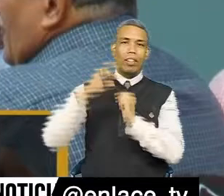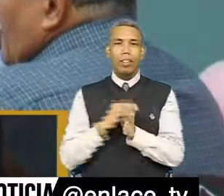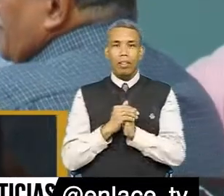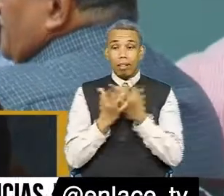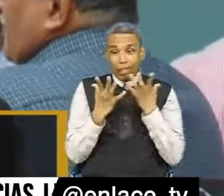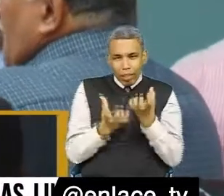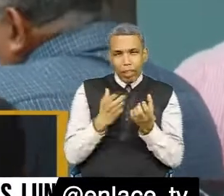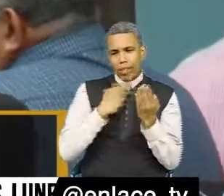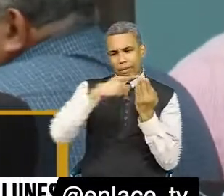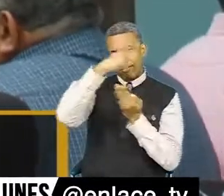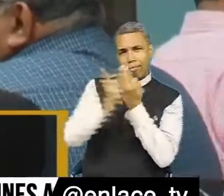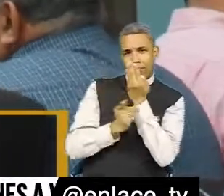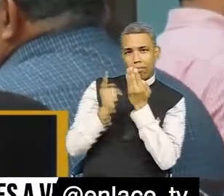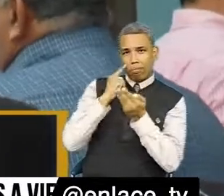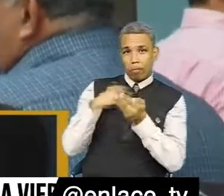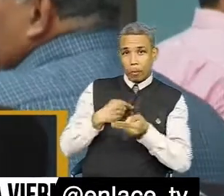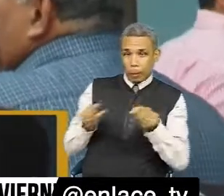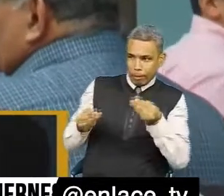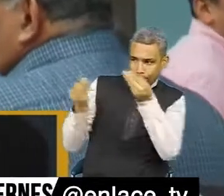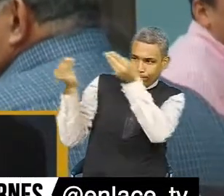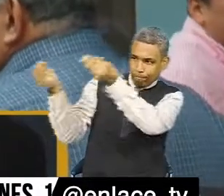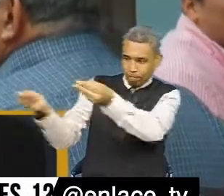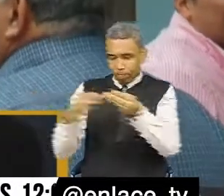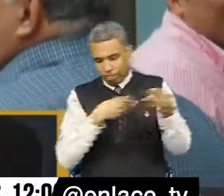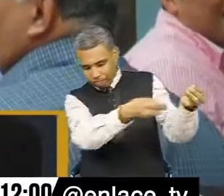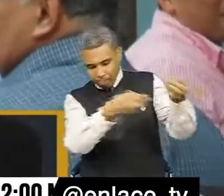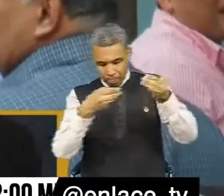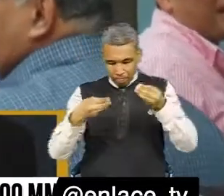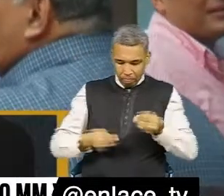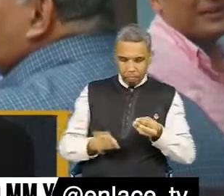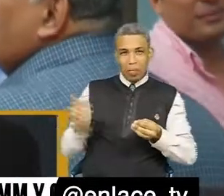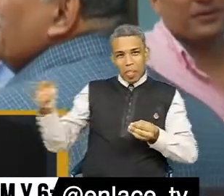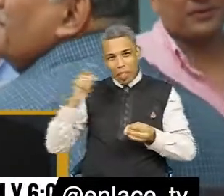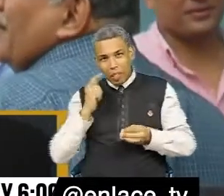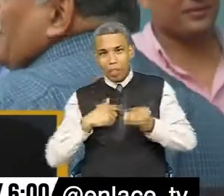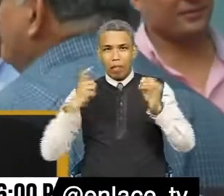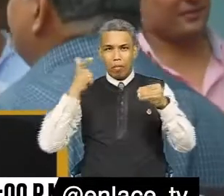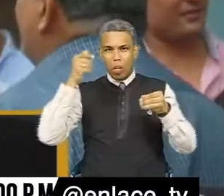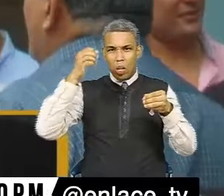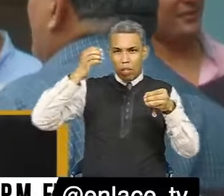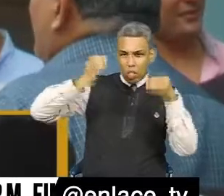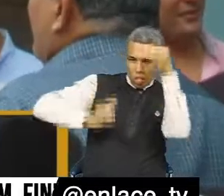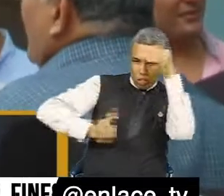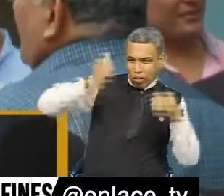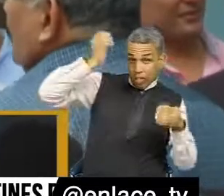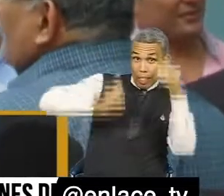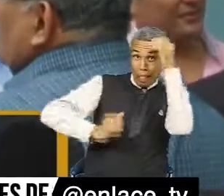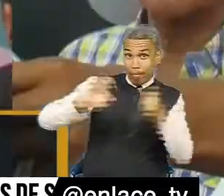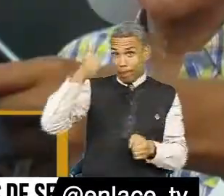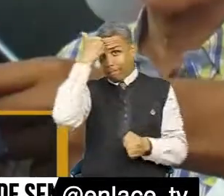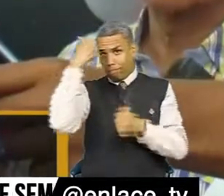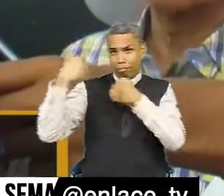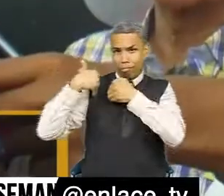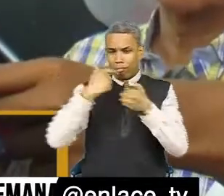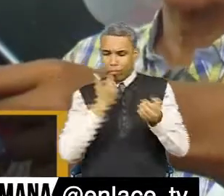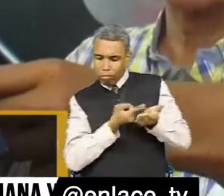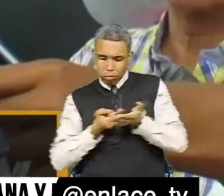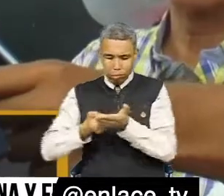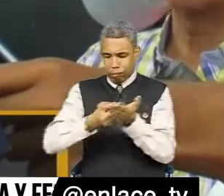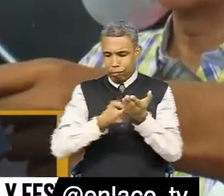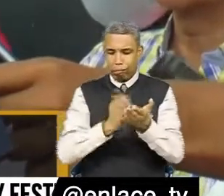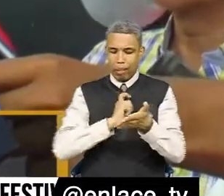a la comisión primera de la cámara y a la plenaria de la cámara y de esa manera quedaría el proyecto de distrito conformado porque el